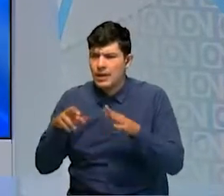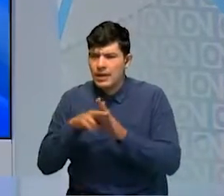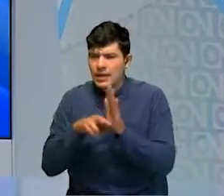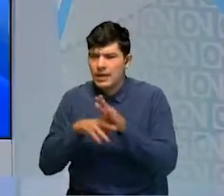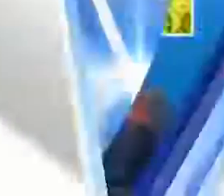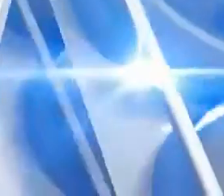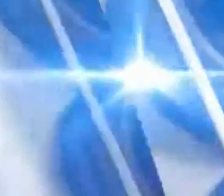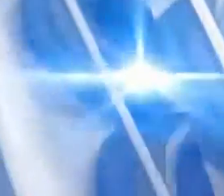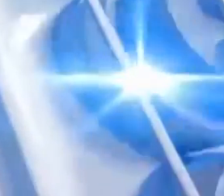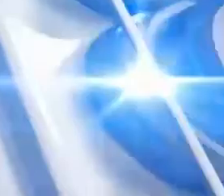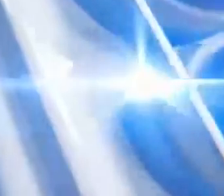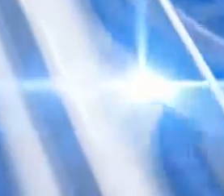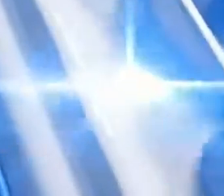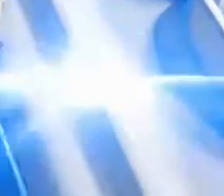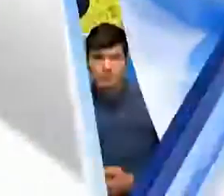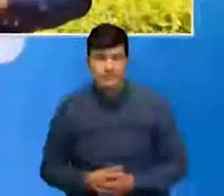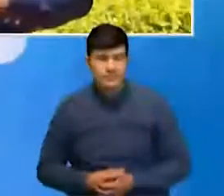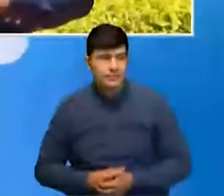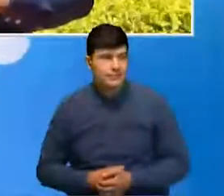adelante